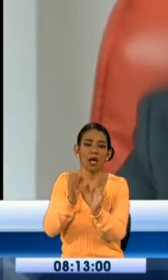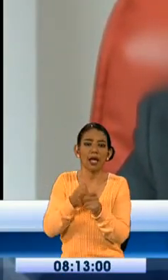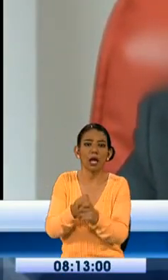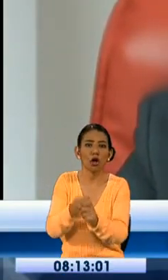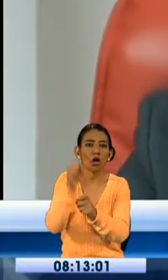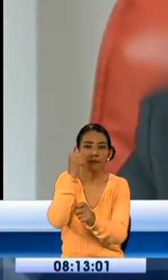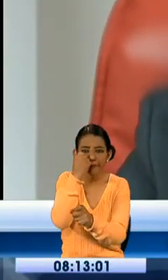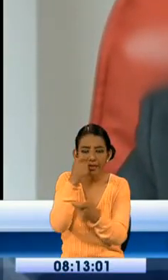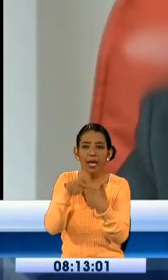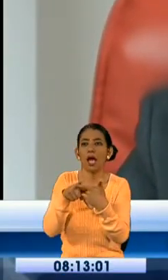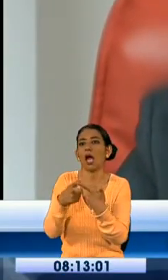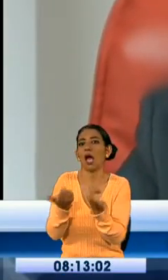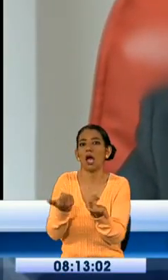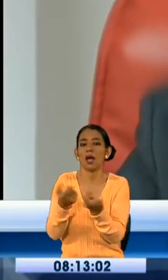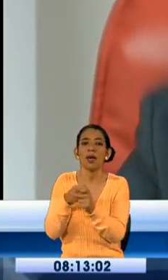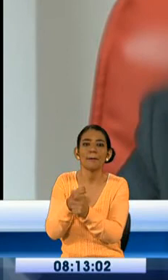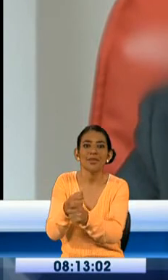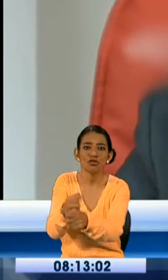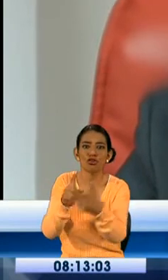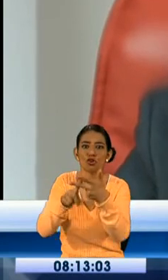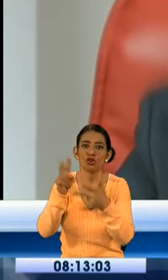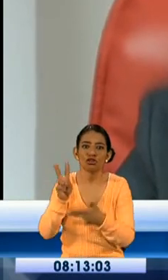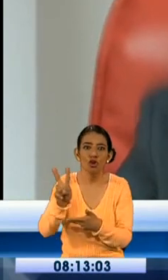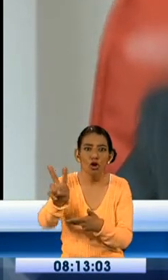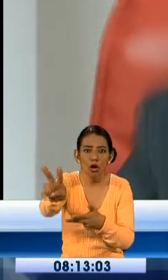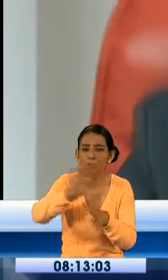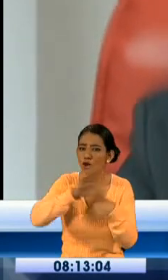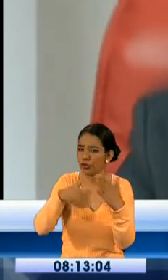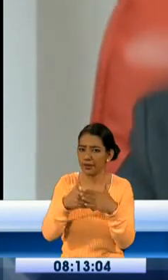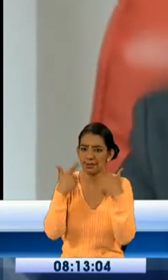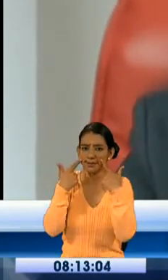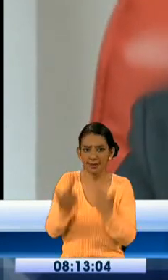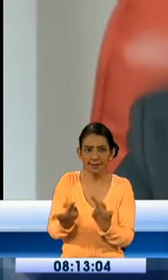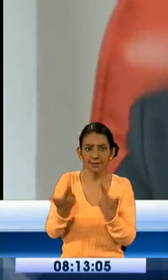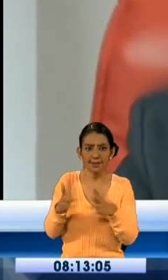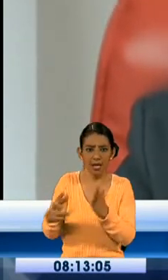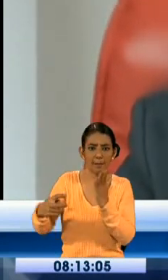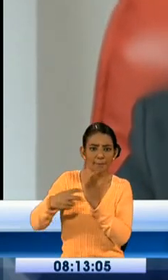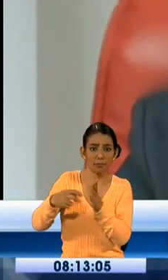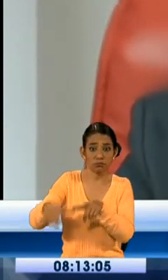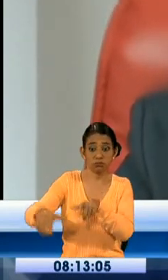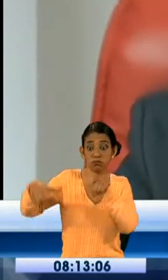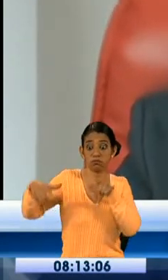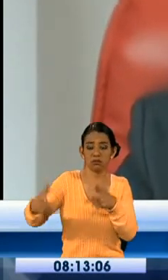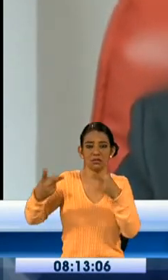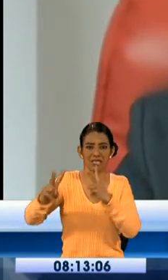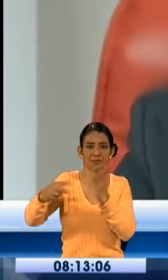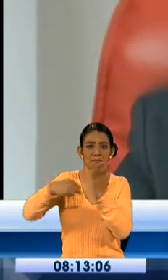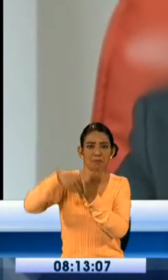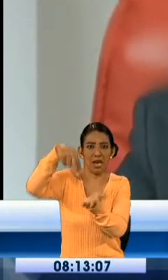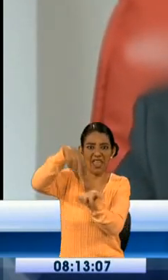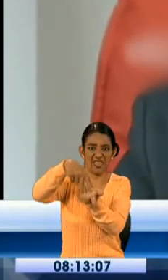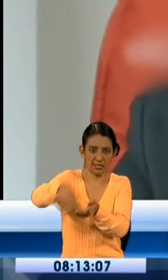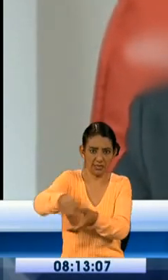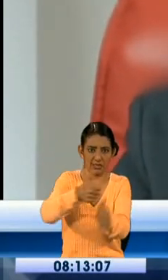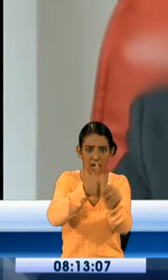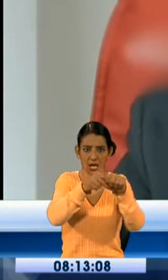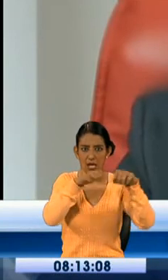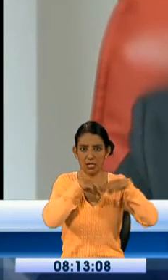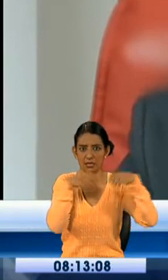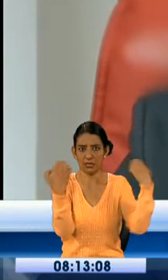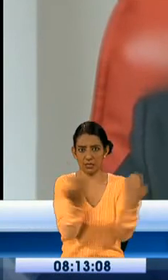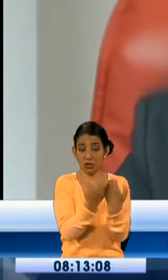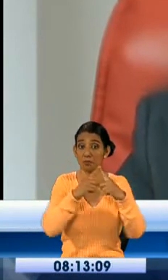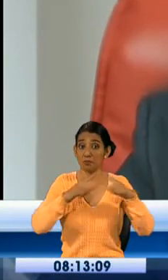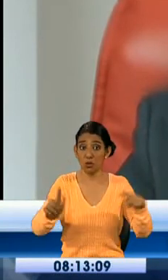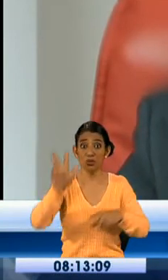al estadio, tanto de Ecovía, Trolebús y Metrobús. Estamos hablando de las estaciones grandes y de las paradas, pero adicionalmente de tres puntos